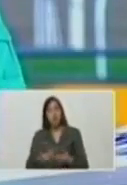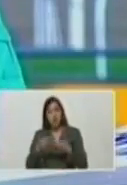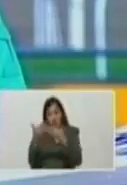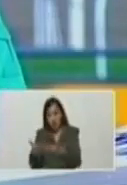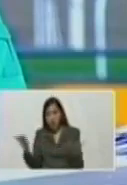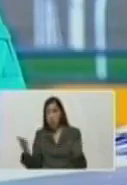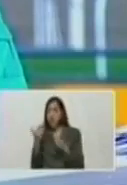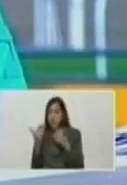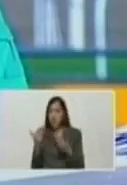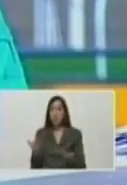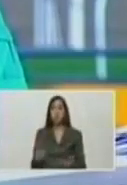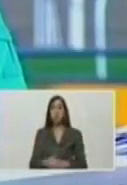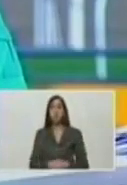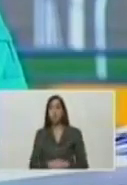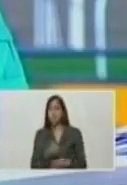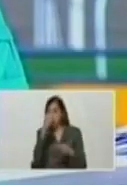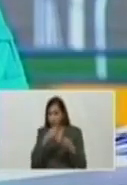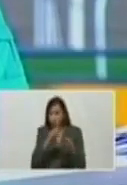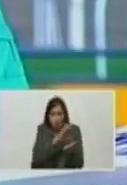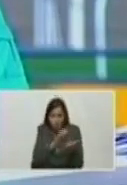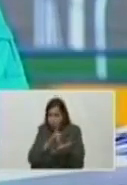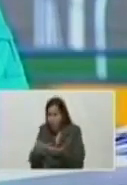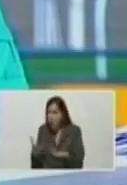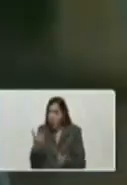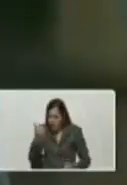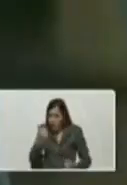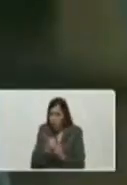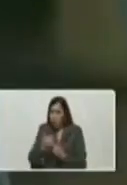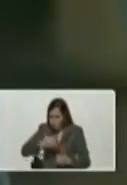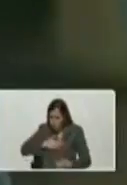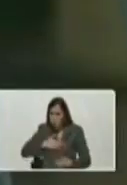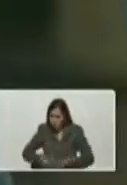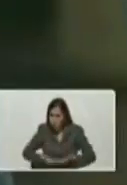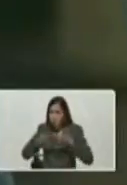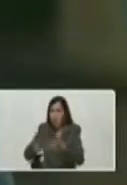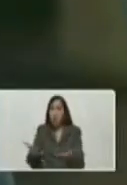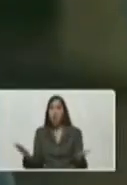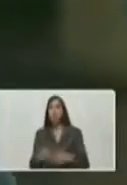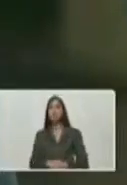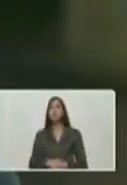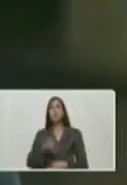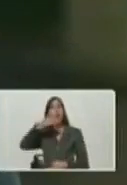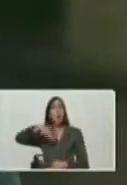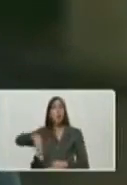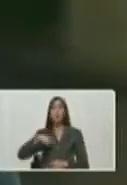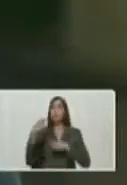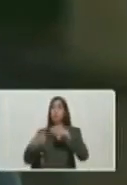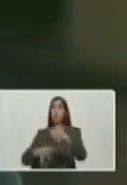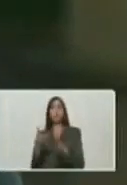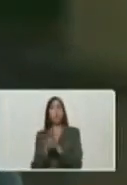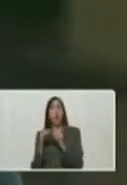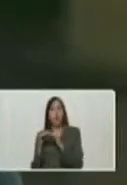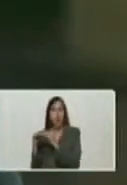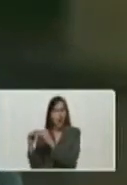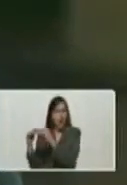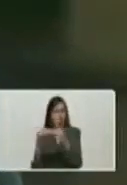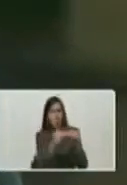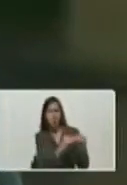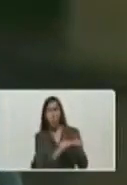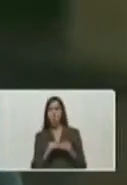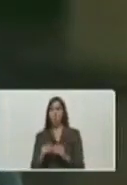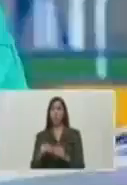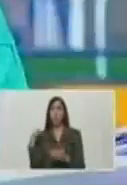Pida recursos, apoyo, pida. Y hablemosle al país todos los días de la igualdad, de la